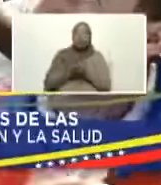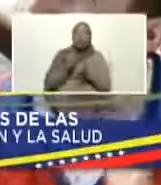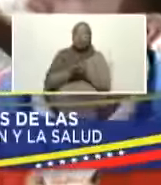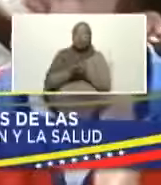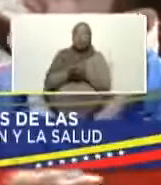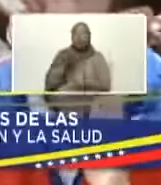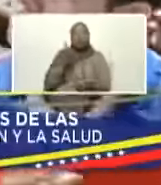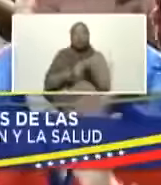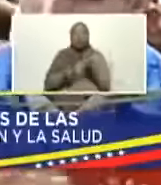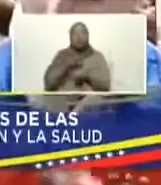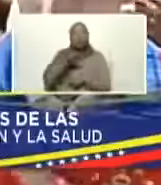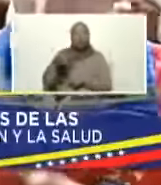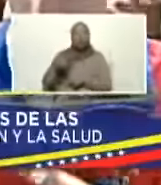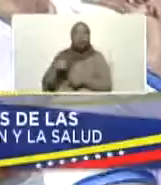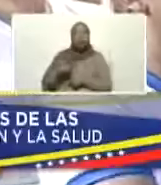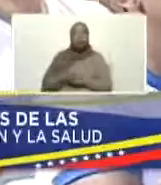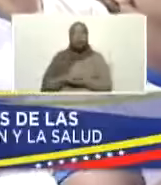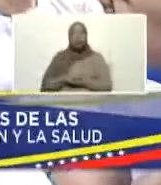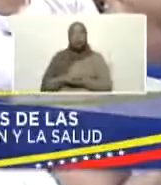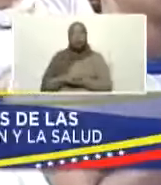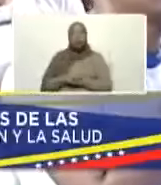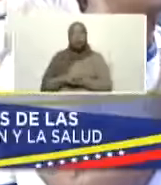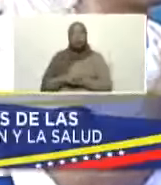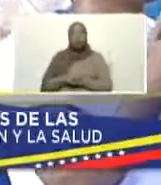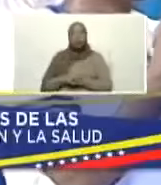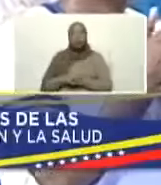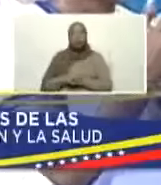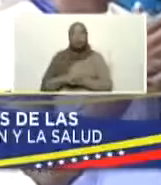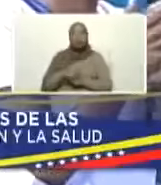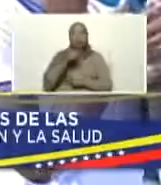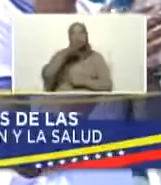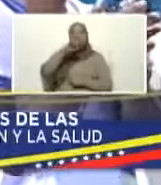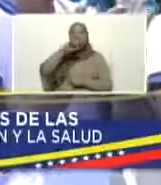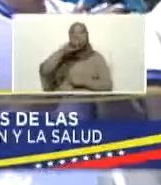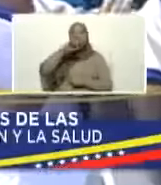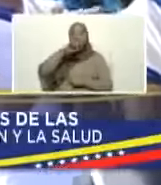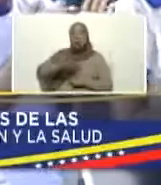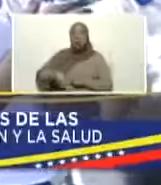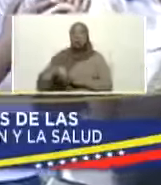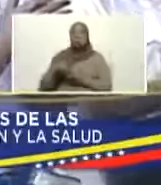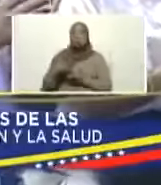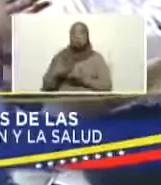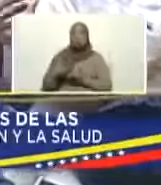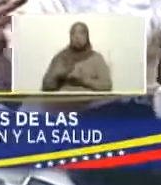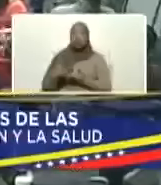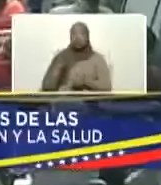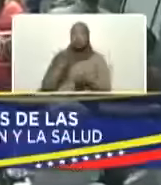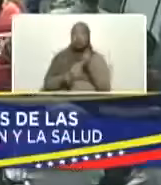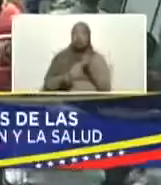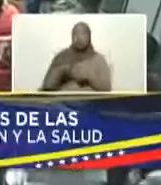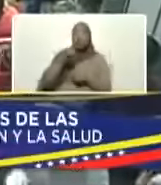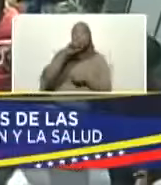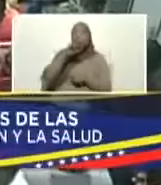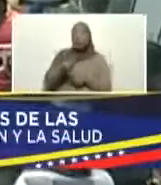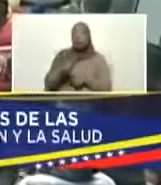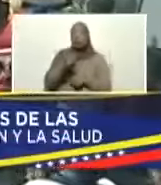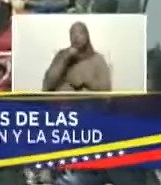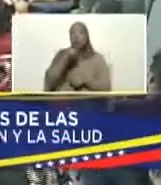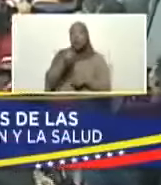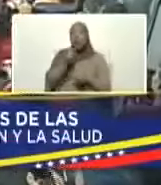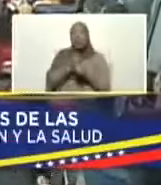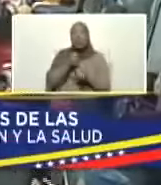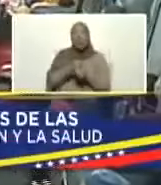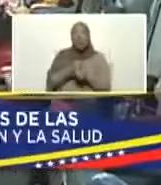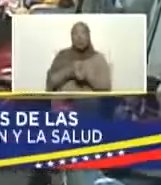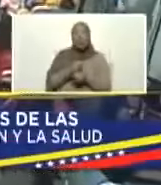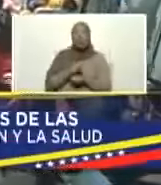venga con nosotros. Allá los del odio. Allá los amargados, llenos de odio.